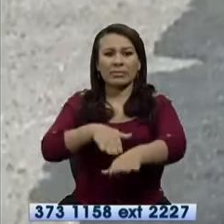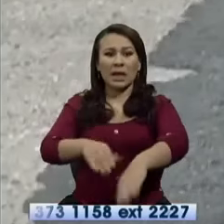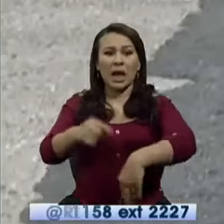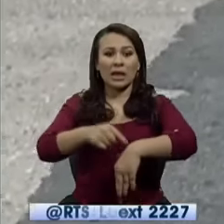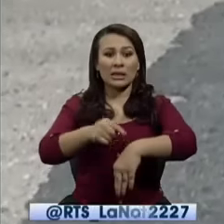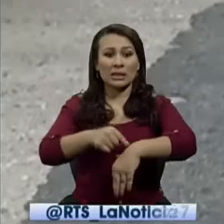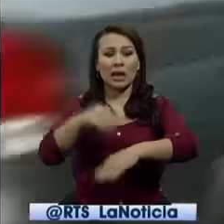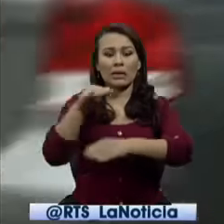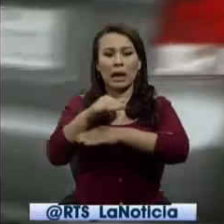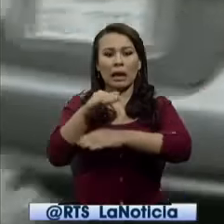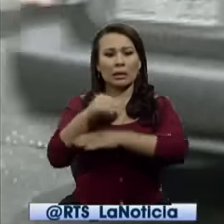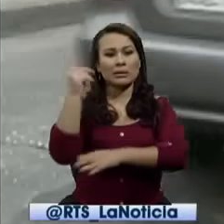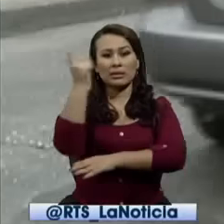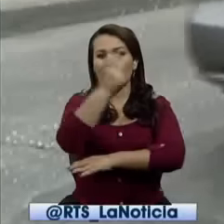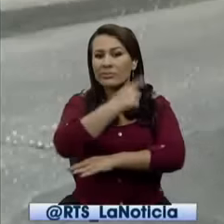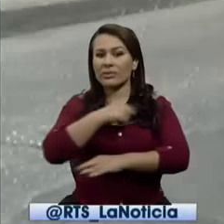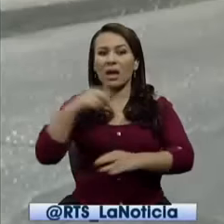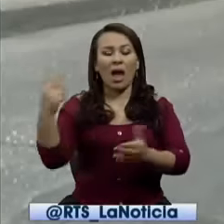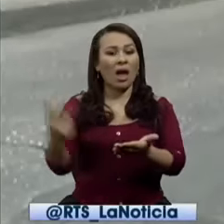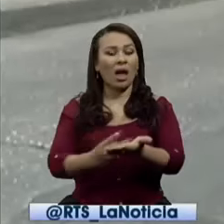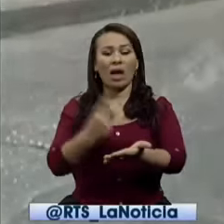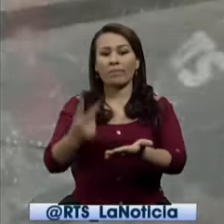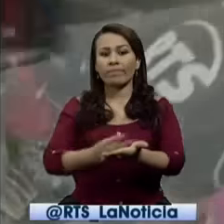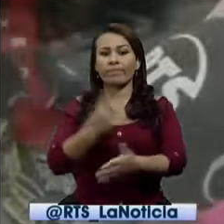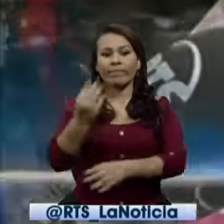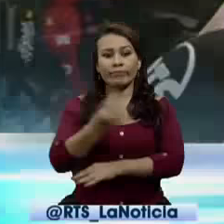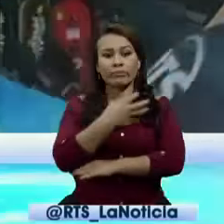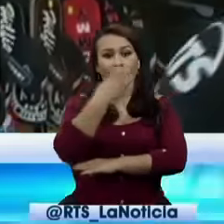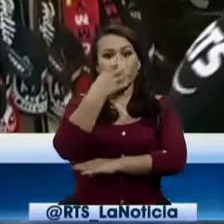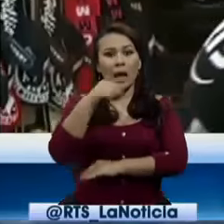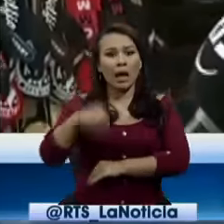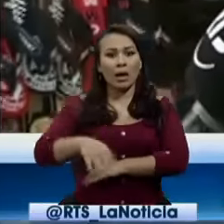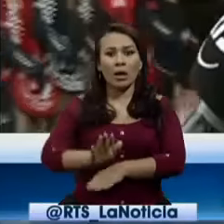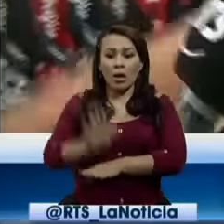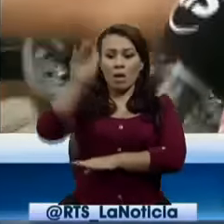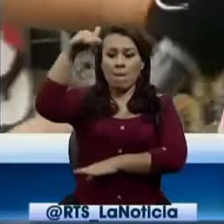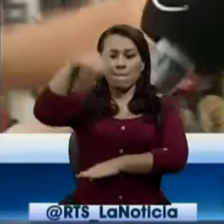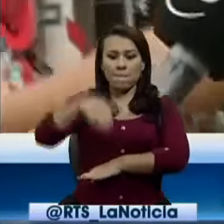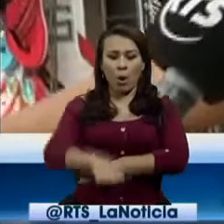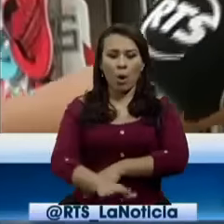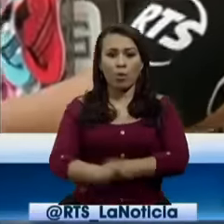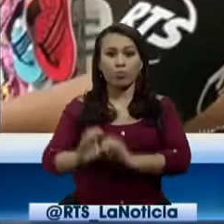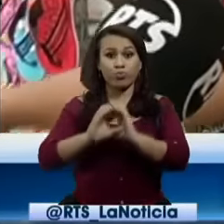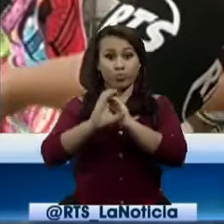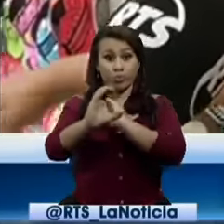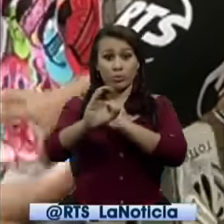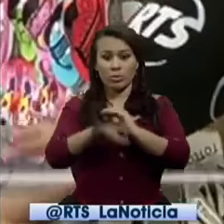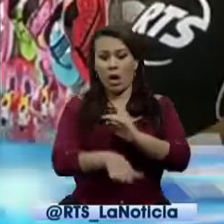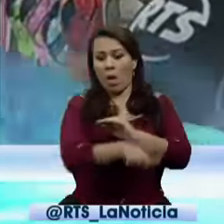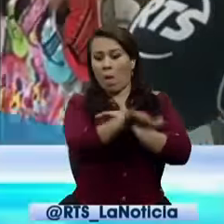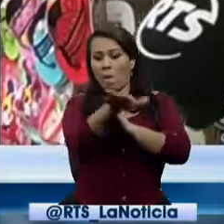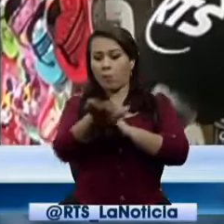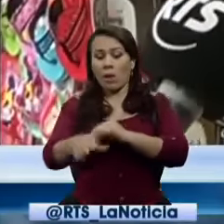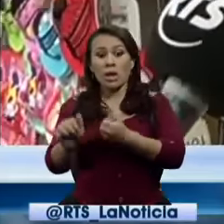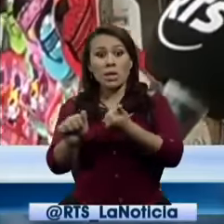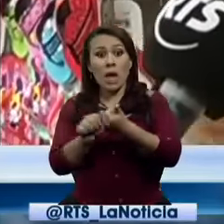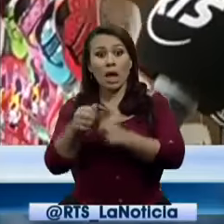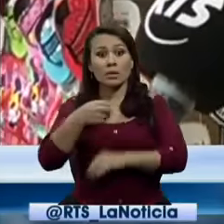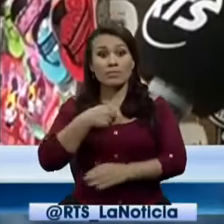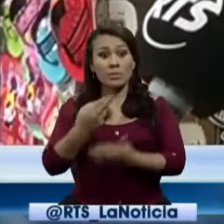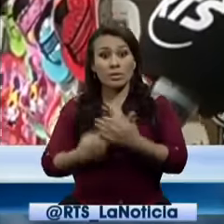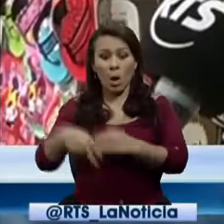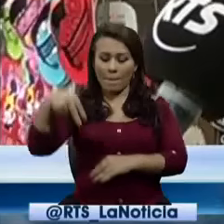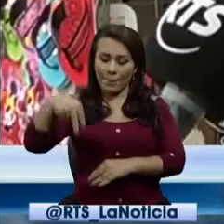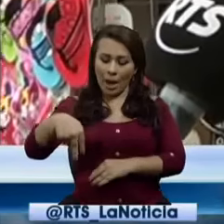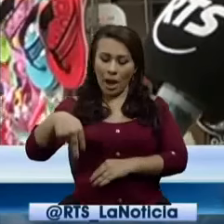pico causando repetitivo malestar se suben así ve los buses otra vez casi me le atropellan a mis dos hijos Adel todos los